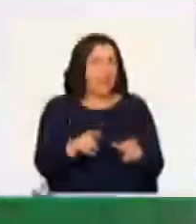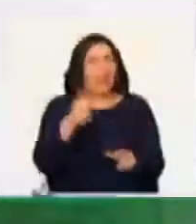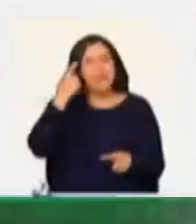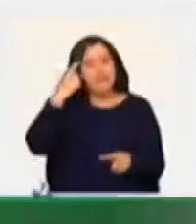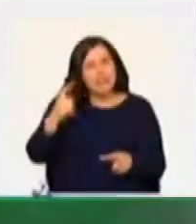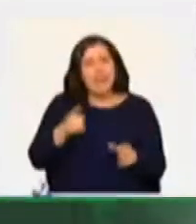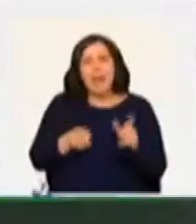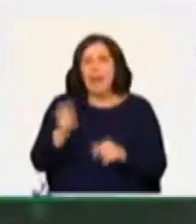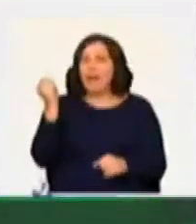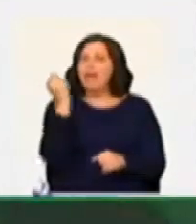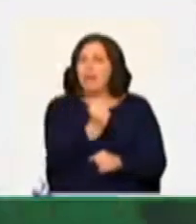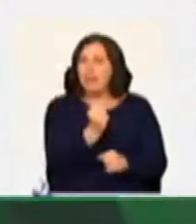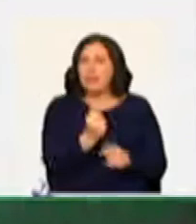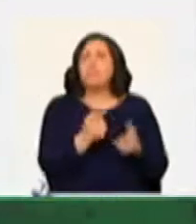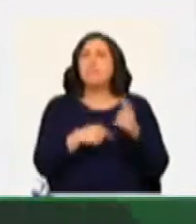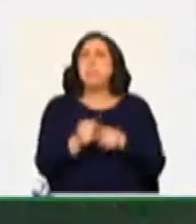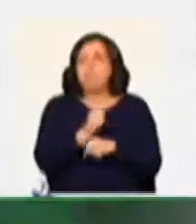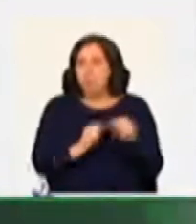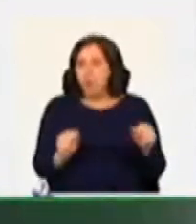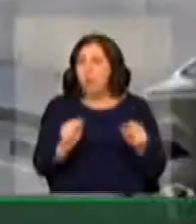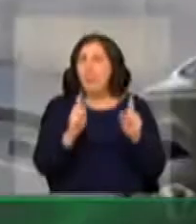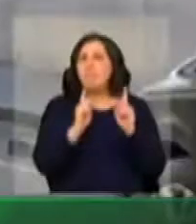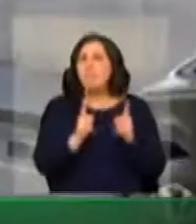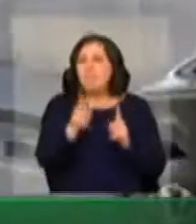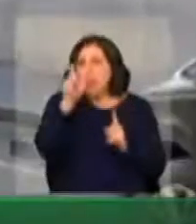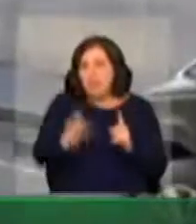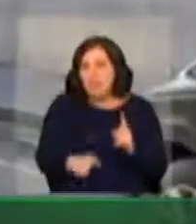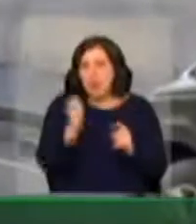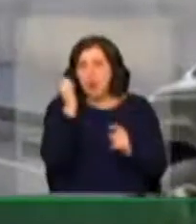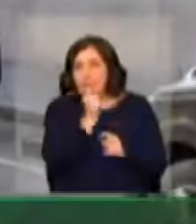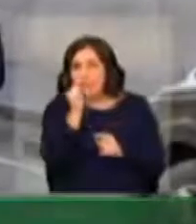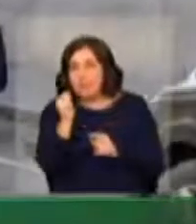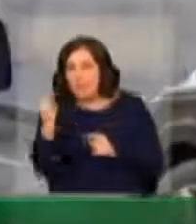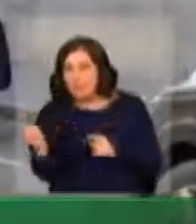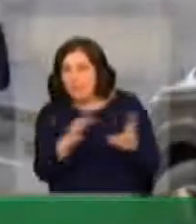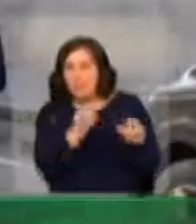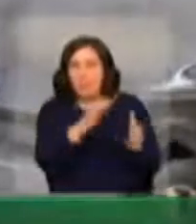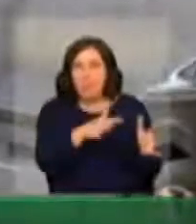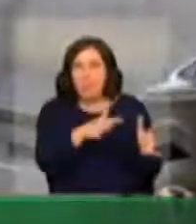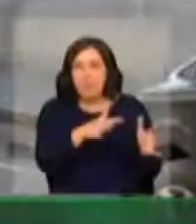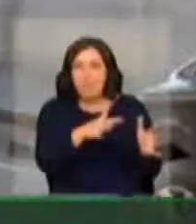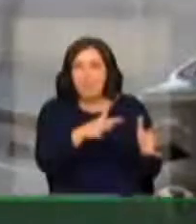que los crímenes podrían haber sido ejecutados por un asesino serial, dada la similitud entre ellos.